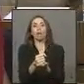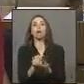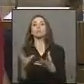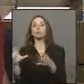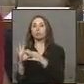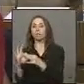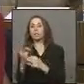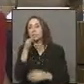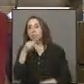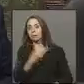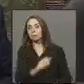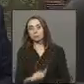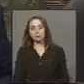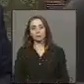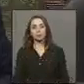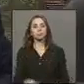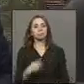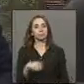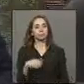gracias Presidente, he dicho.